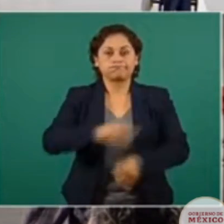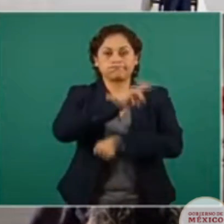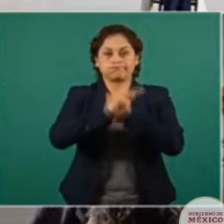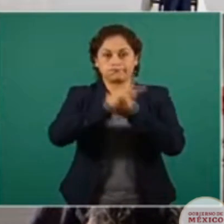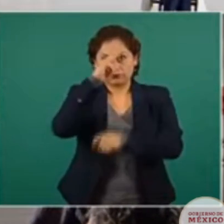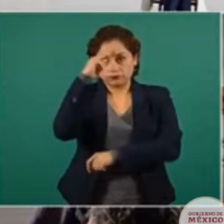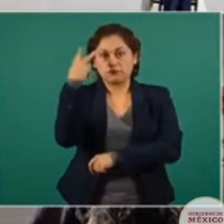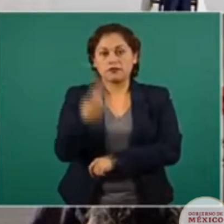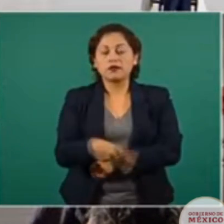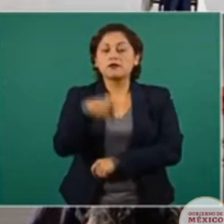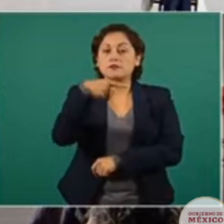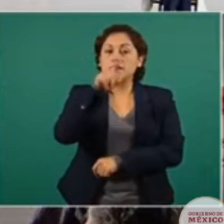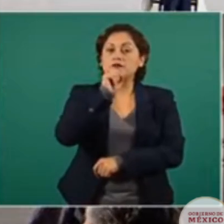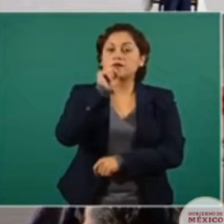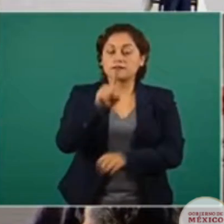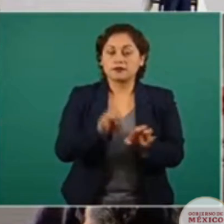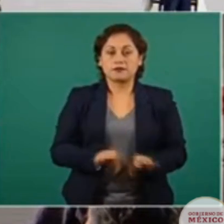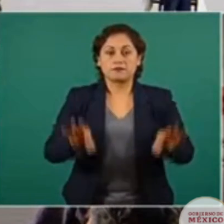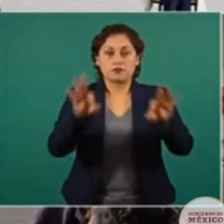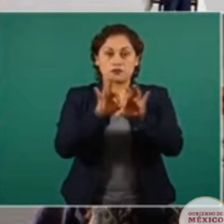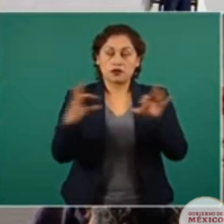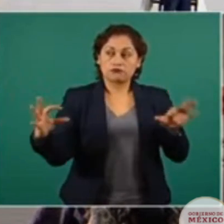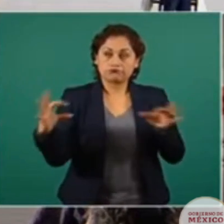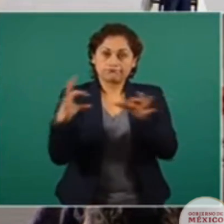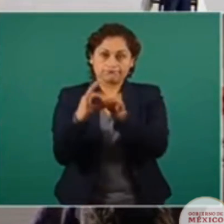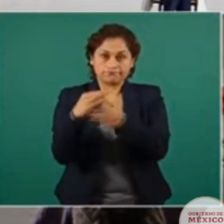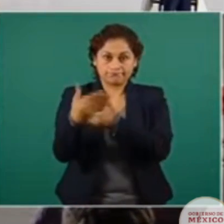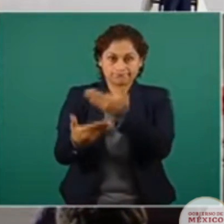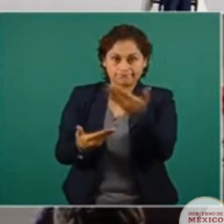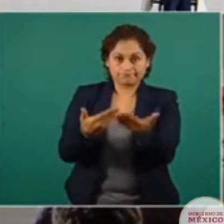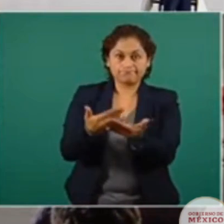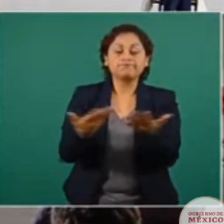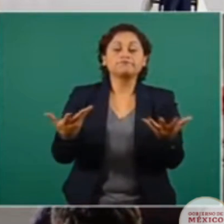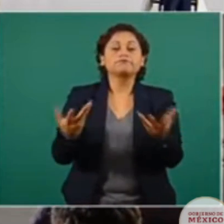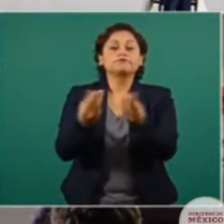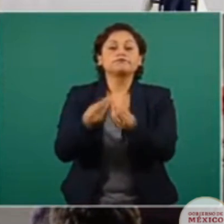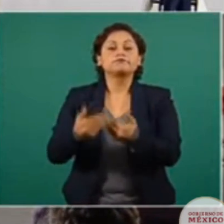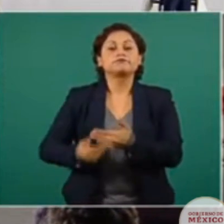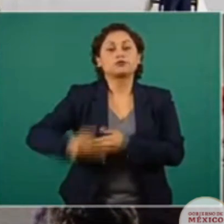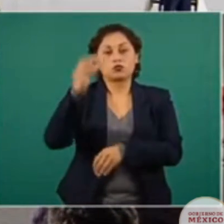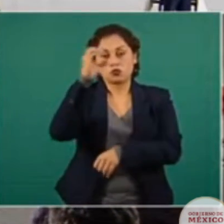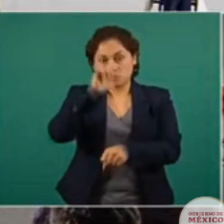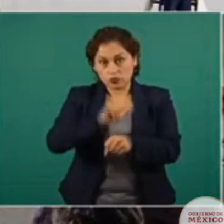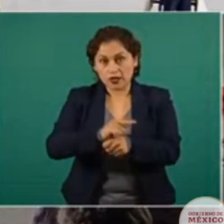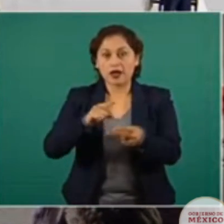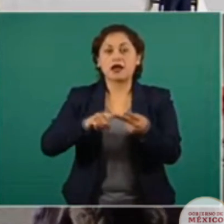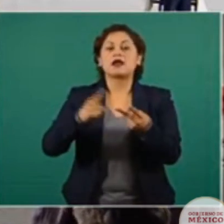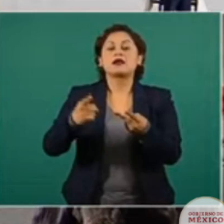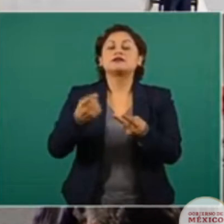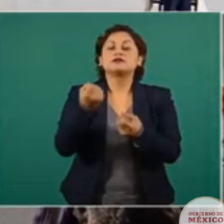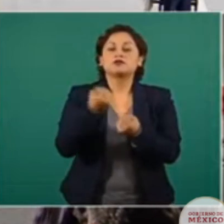gran relevancia e intensidad de los vínculos políticos, culturales, sociales y económicos que